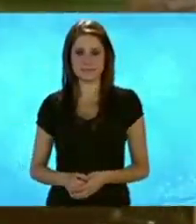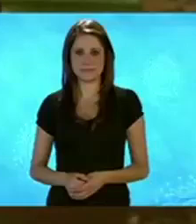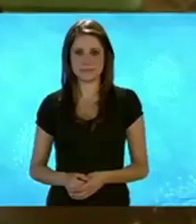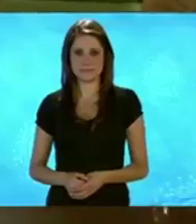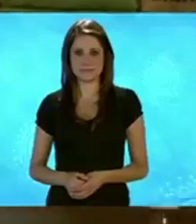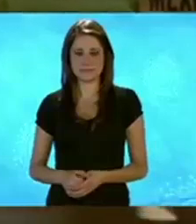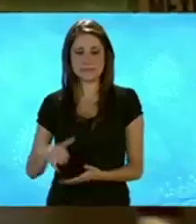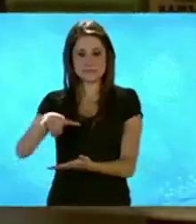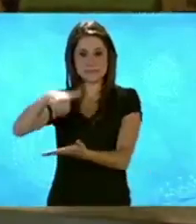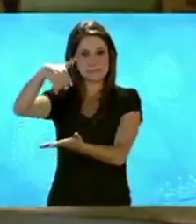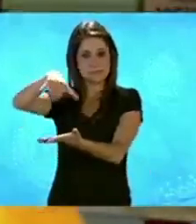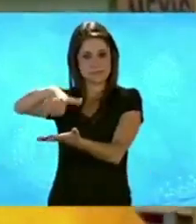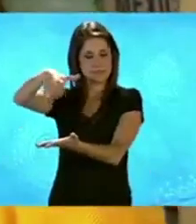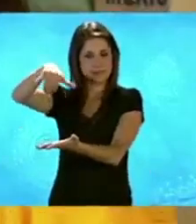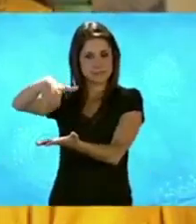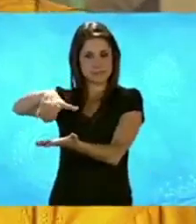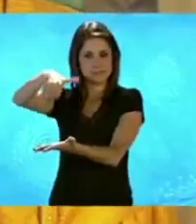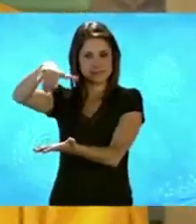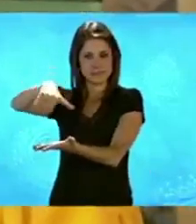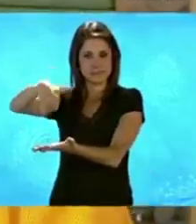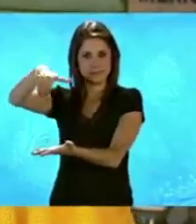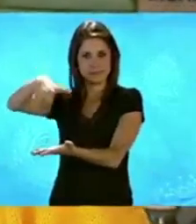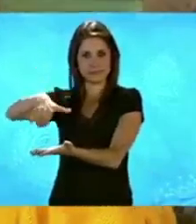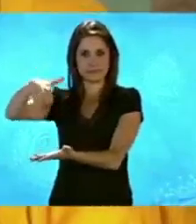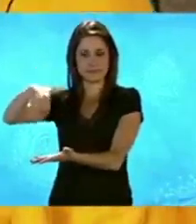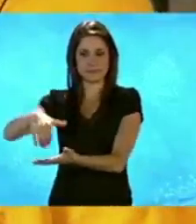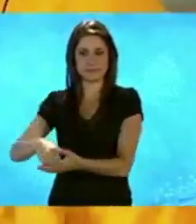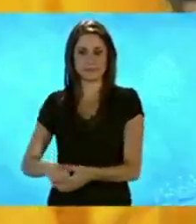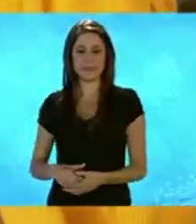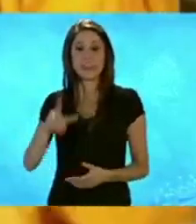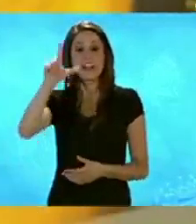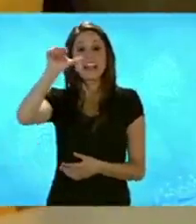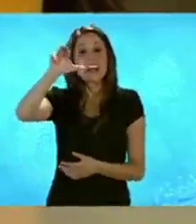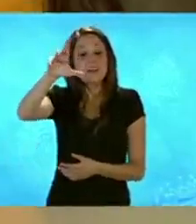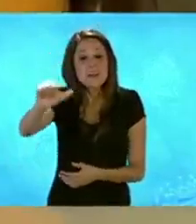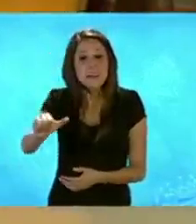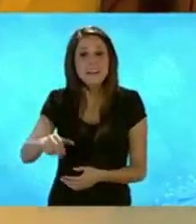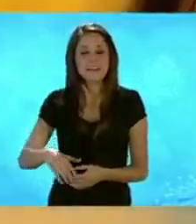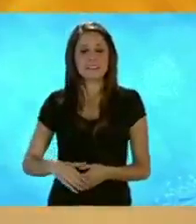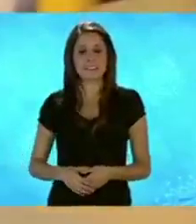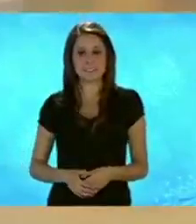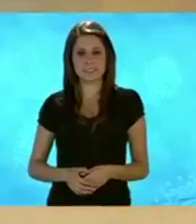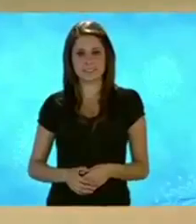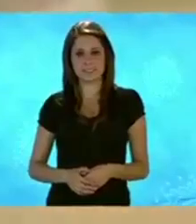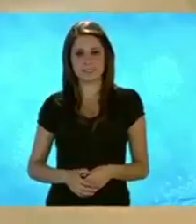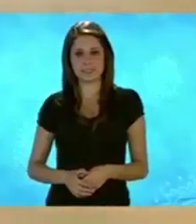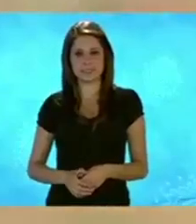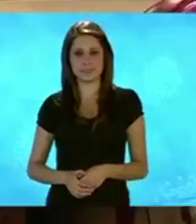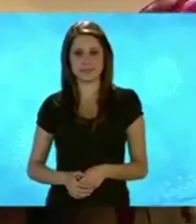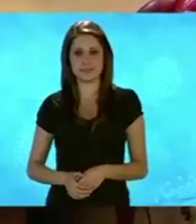Laura. Laura, contesta, hija. Laura.